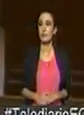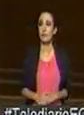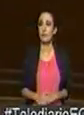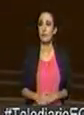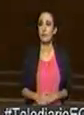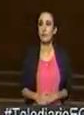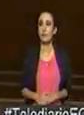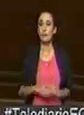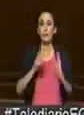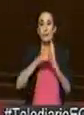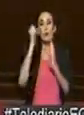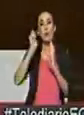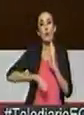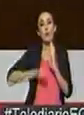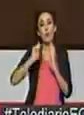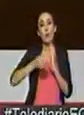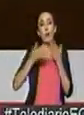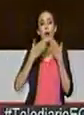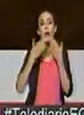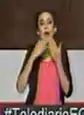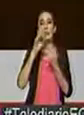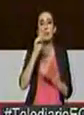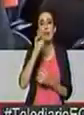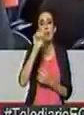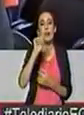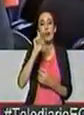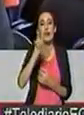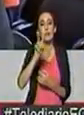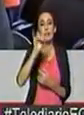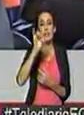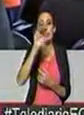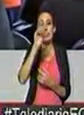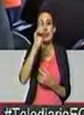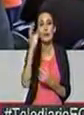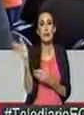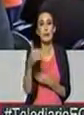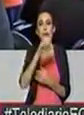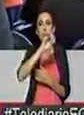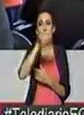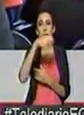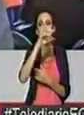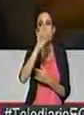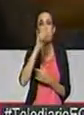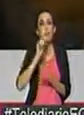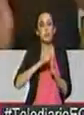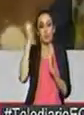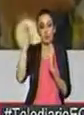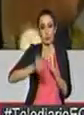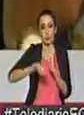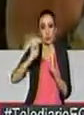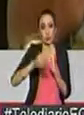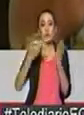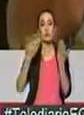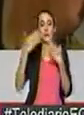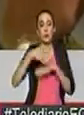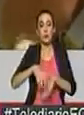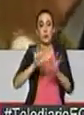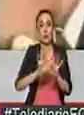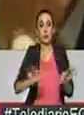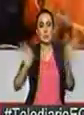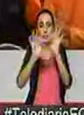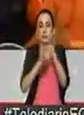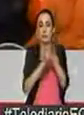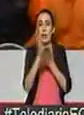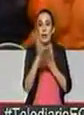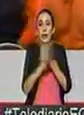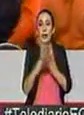El juez David Hacho emitió una sentencia condenatoria para las 9 personas procesadas por el delito de paralización de un servicio público,